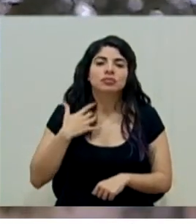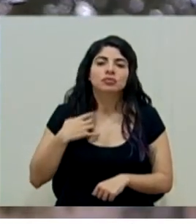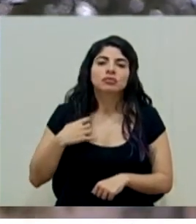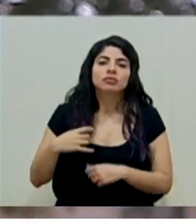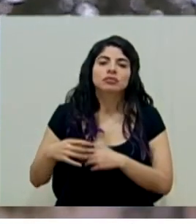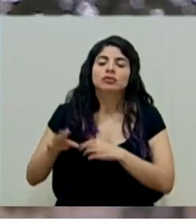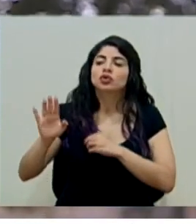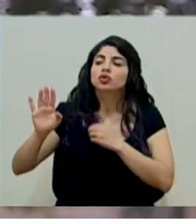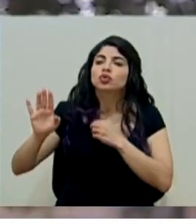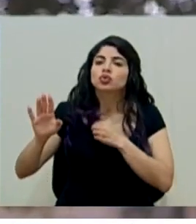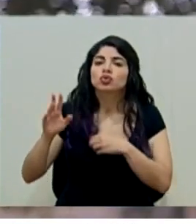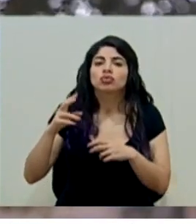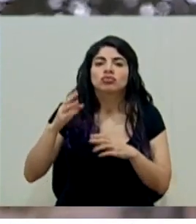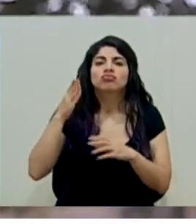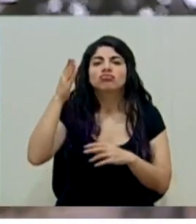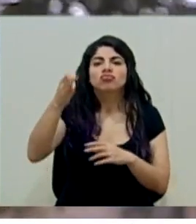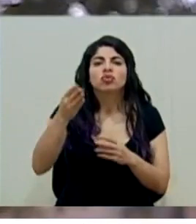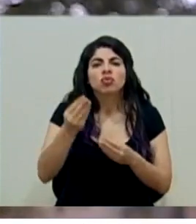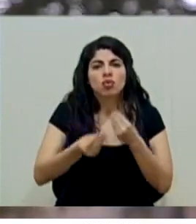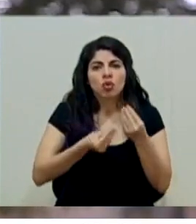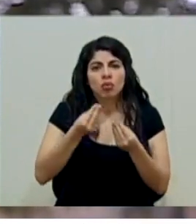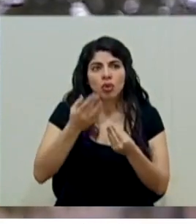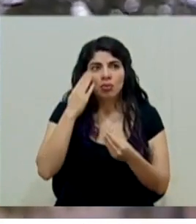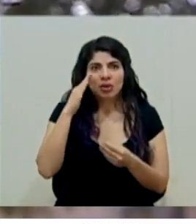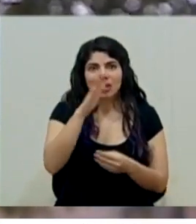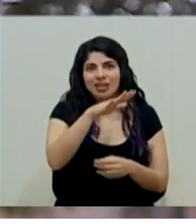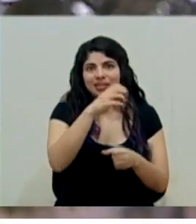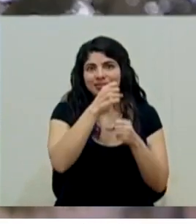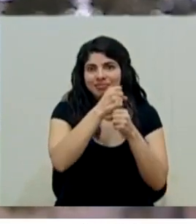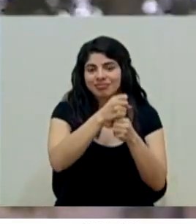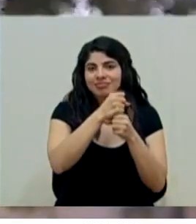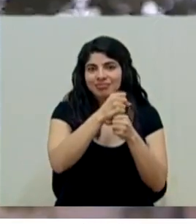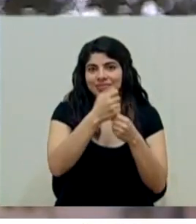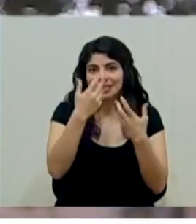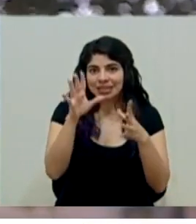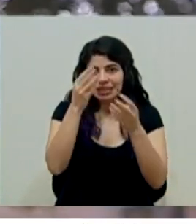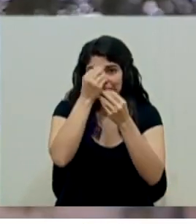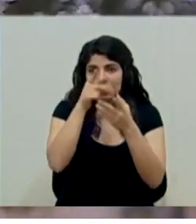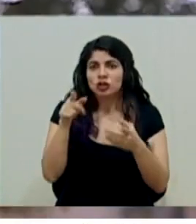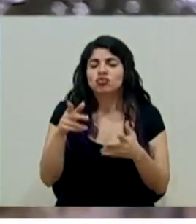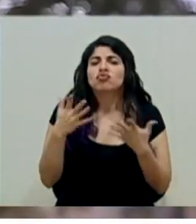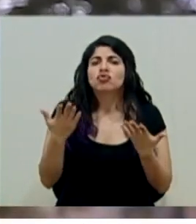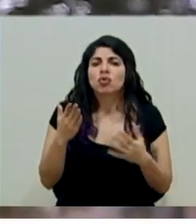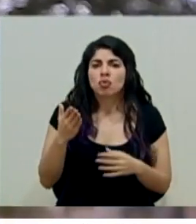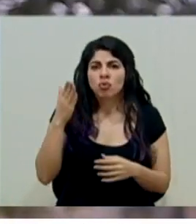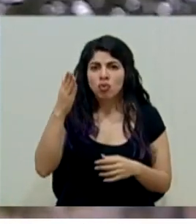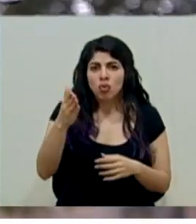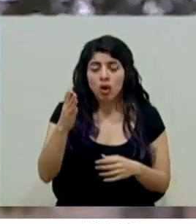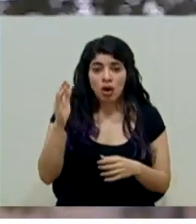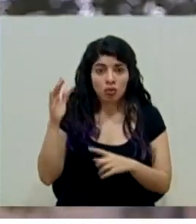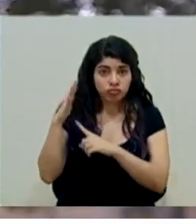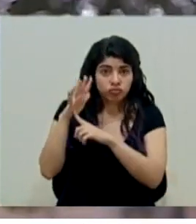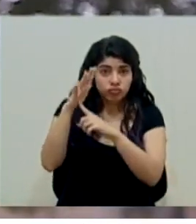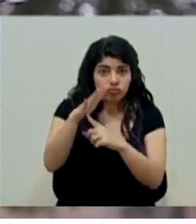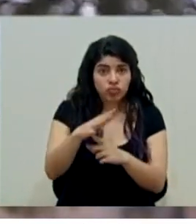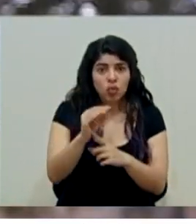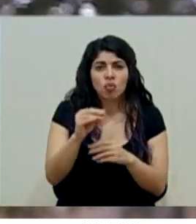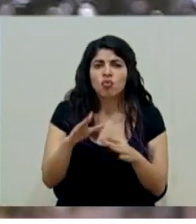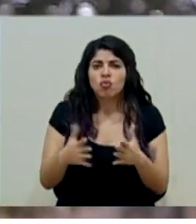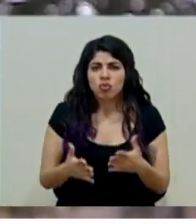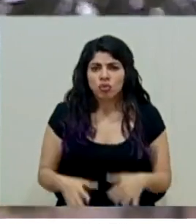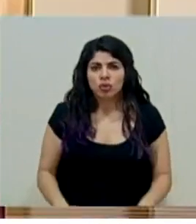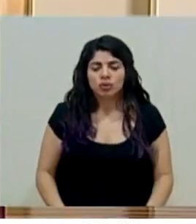medio de transporte, dadas las manifestaciones que ya se han anunciado, si se realizaría por vía aérea o de qué